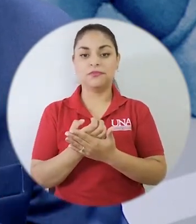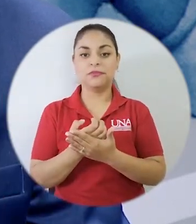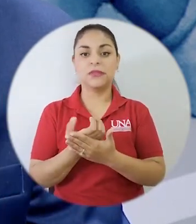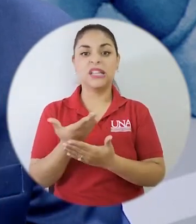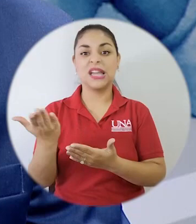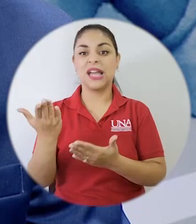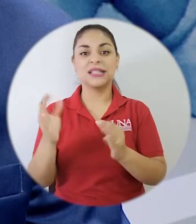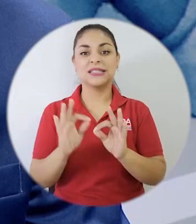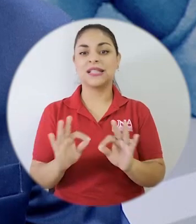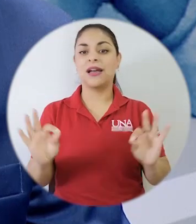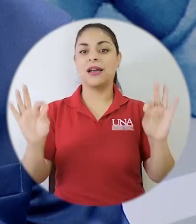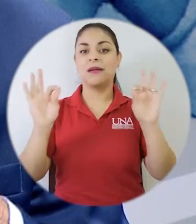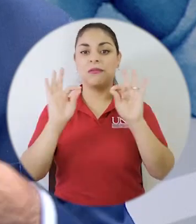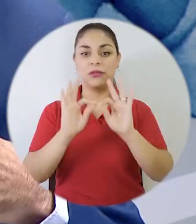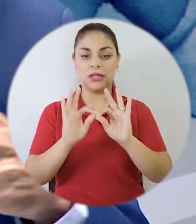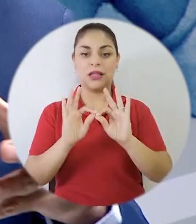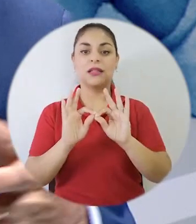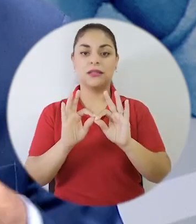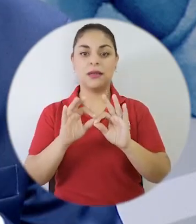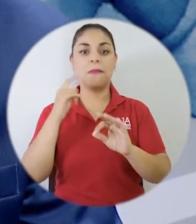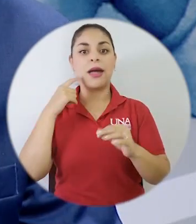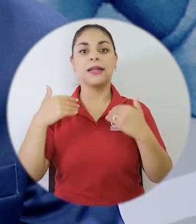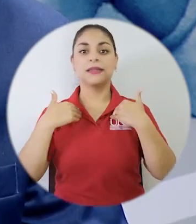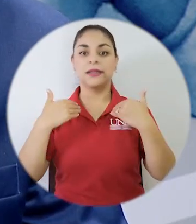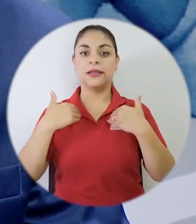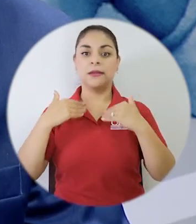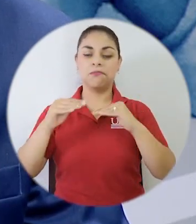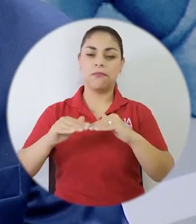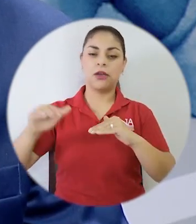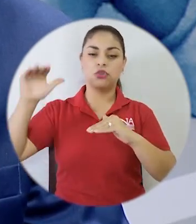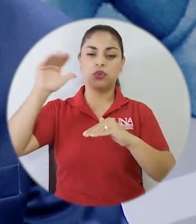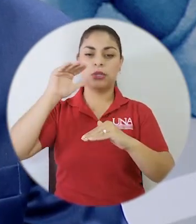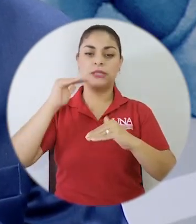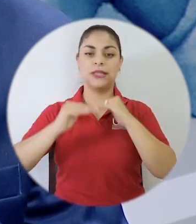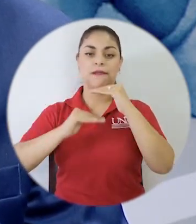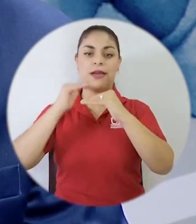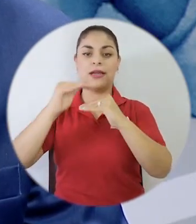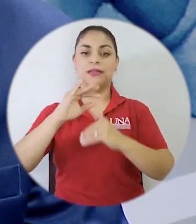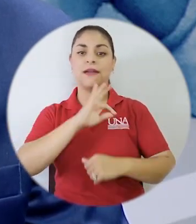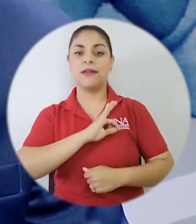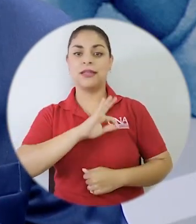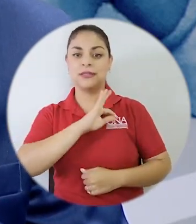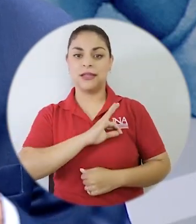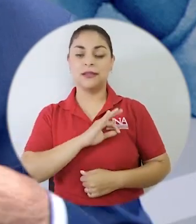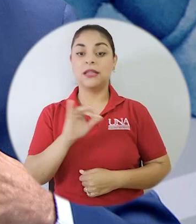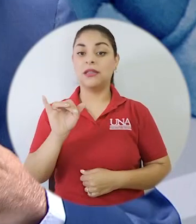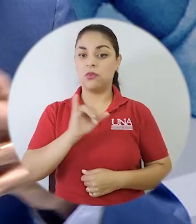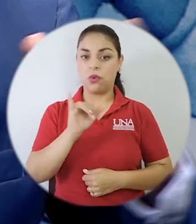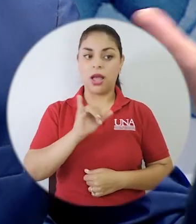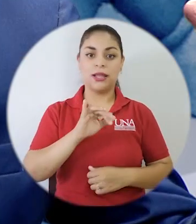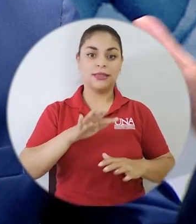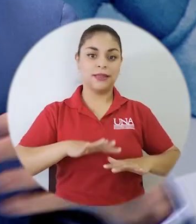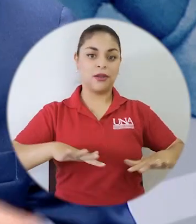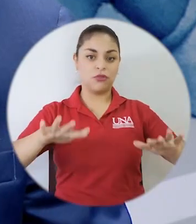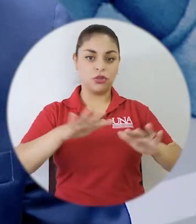que es tan importante para efectos de generar mayores niveles de bienestar también a nivel